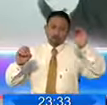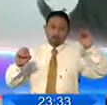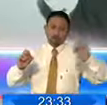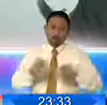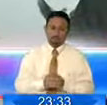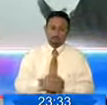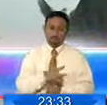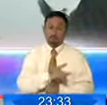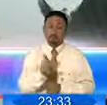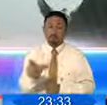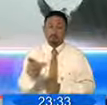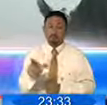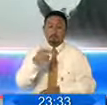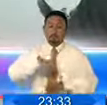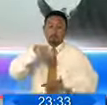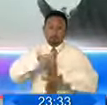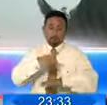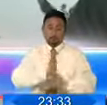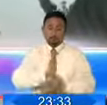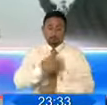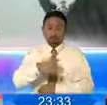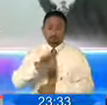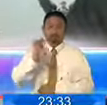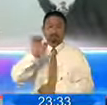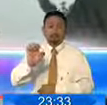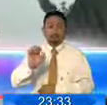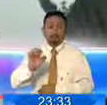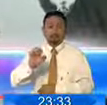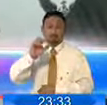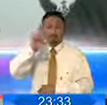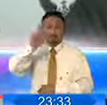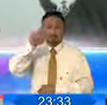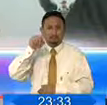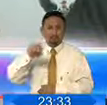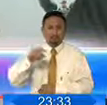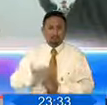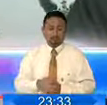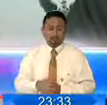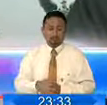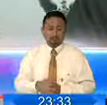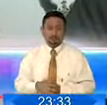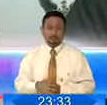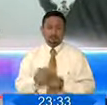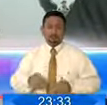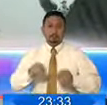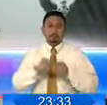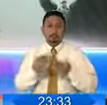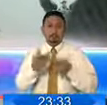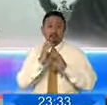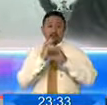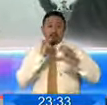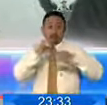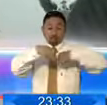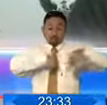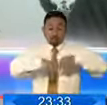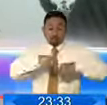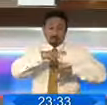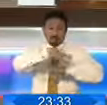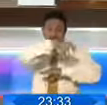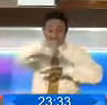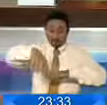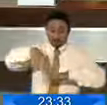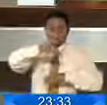La obtención de licencias profesionales tipo E, más de $3,000. Aumento de frecuencias interprovinciales,